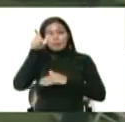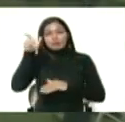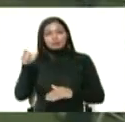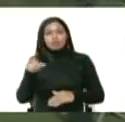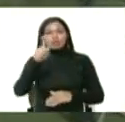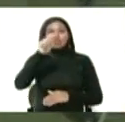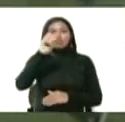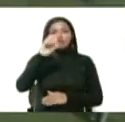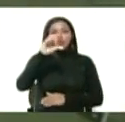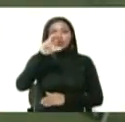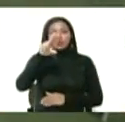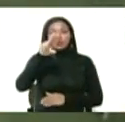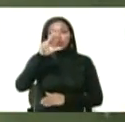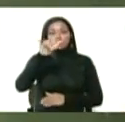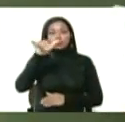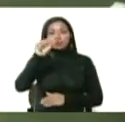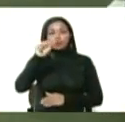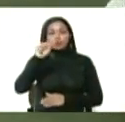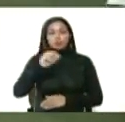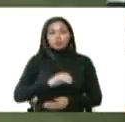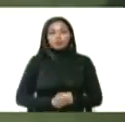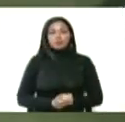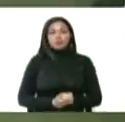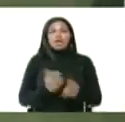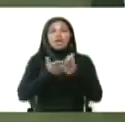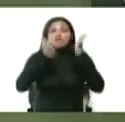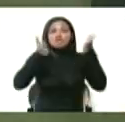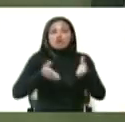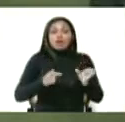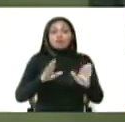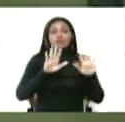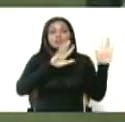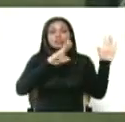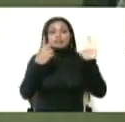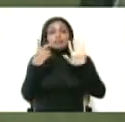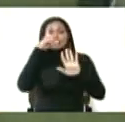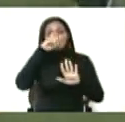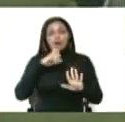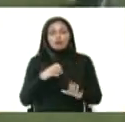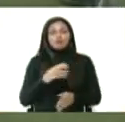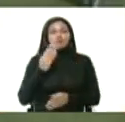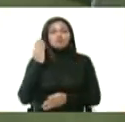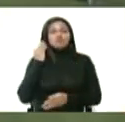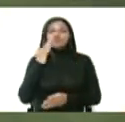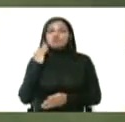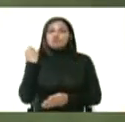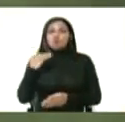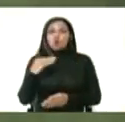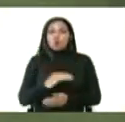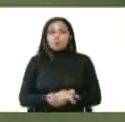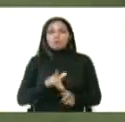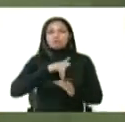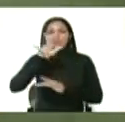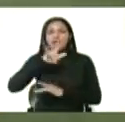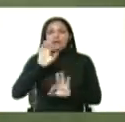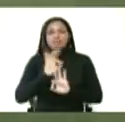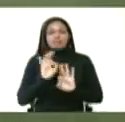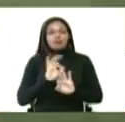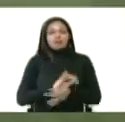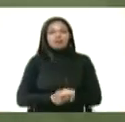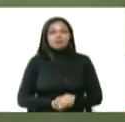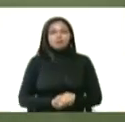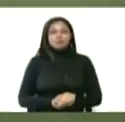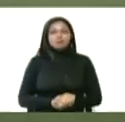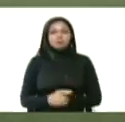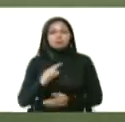Tocuyo. Estudiante de 17 años, una muchacha. No tiene antecedentes de viaje, no